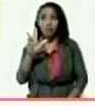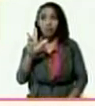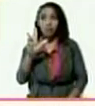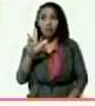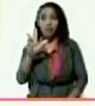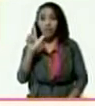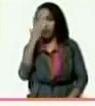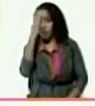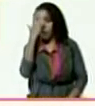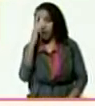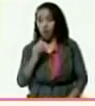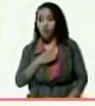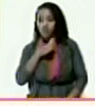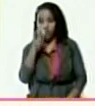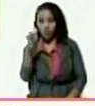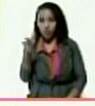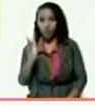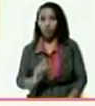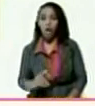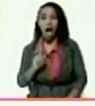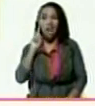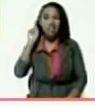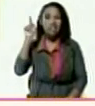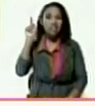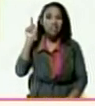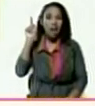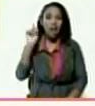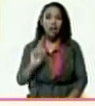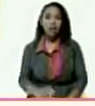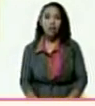de febrero, allá a...